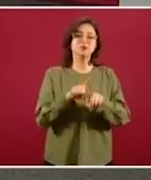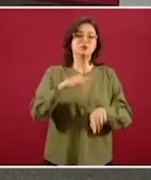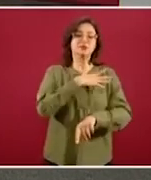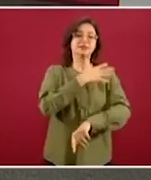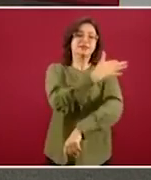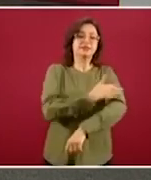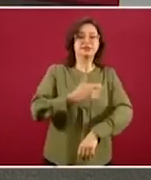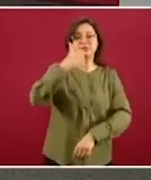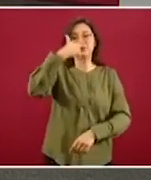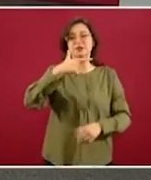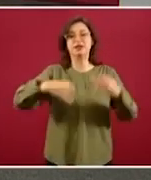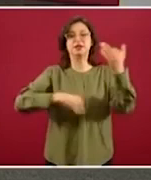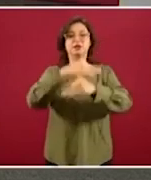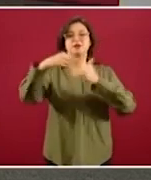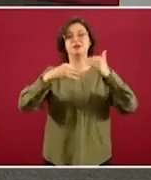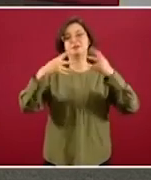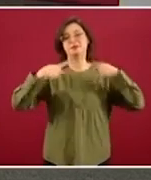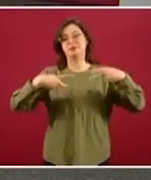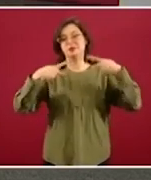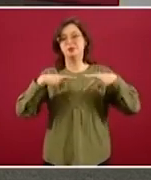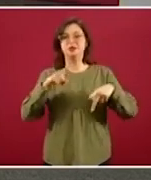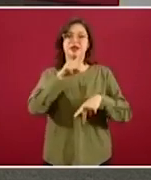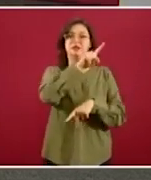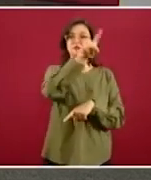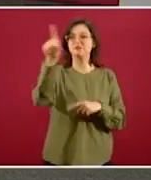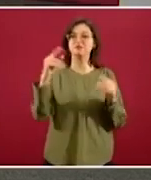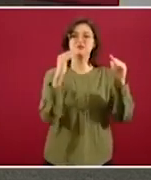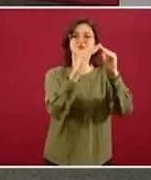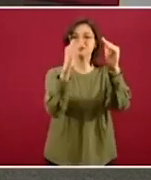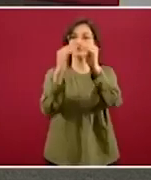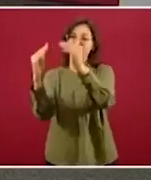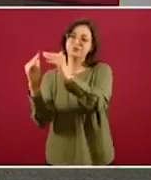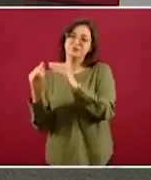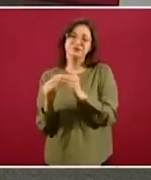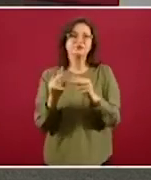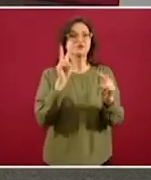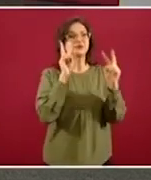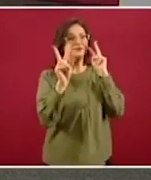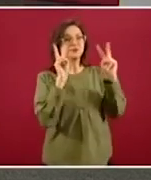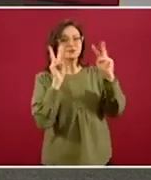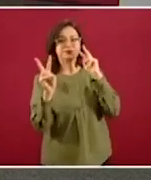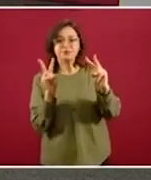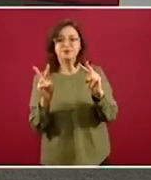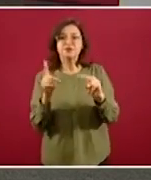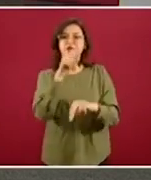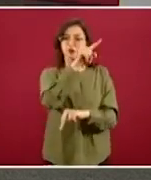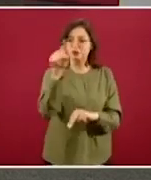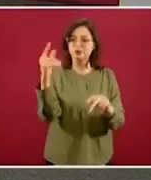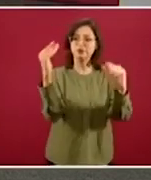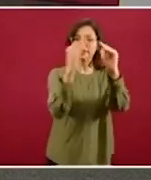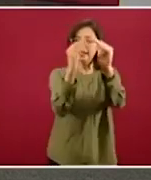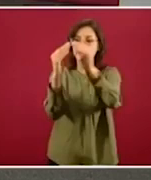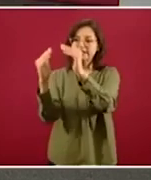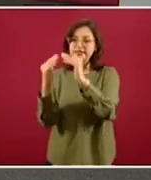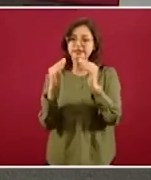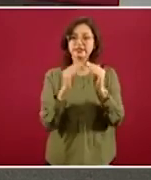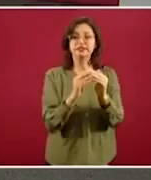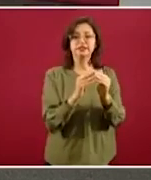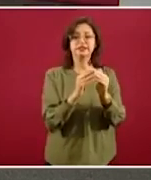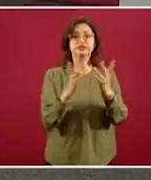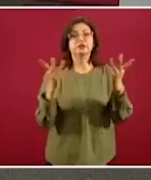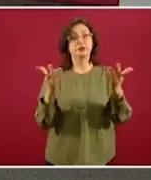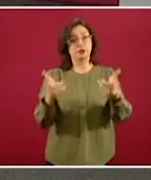y todas los que desde sus casas nos acompañan. Y digo desde sus casas porque ahora